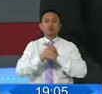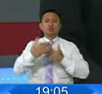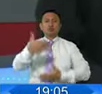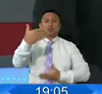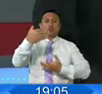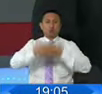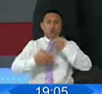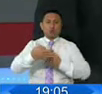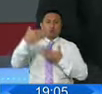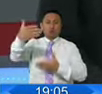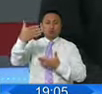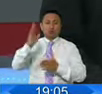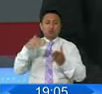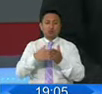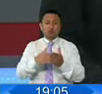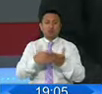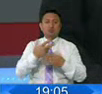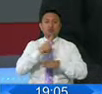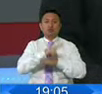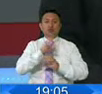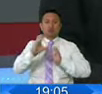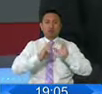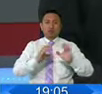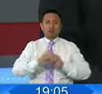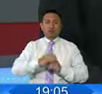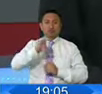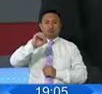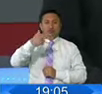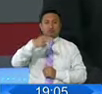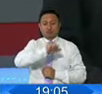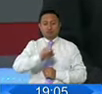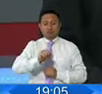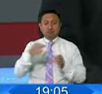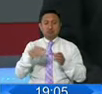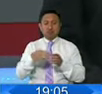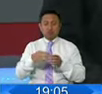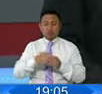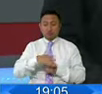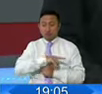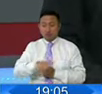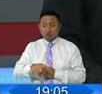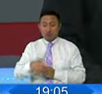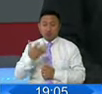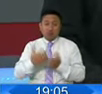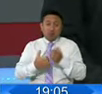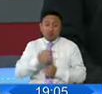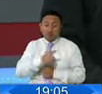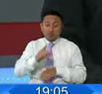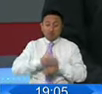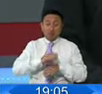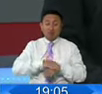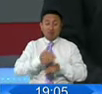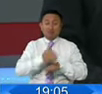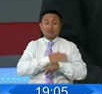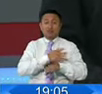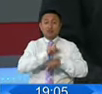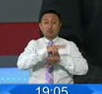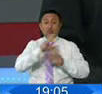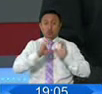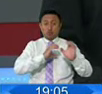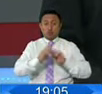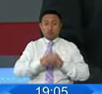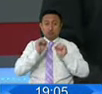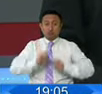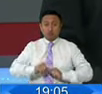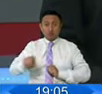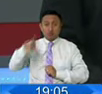político en contra de Carlos Ochoa. La comisión resolvió que quienes se hayan sentido afectados por el superintendente de comunicación